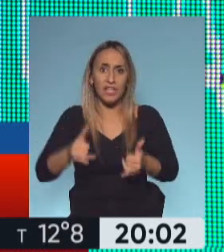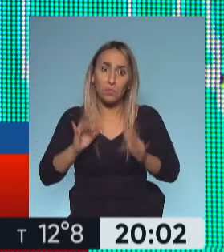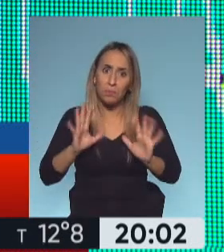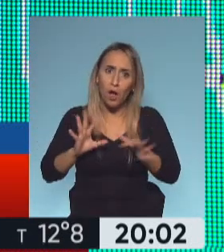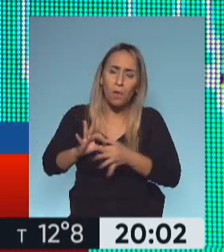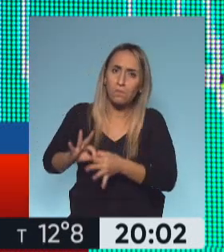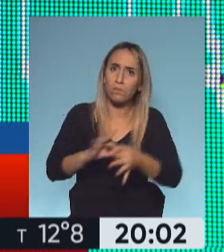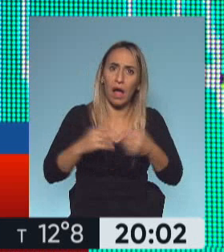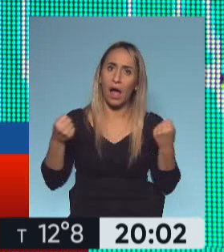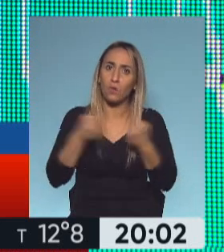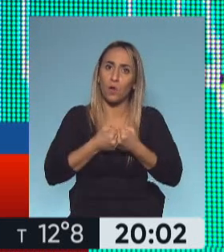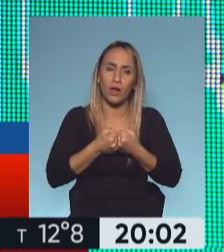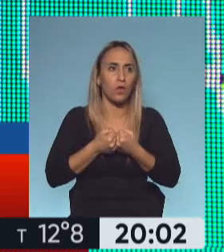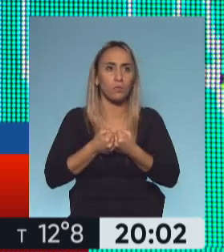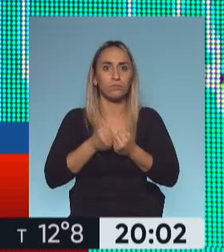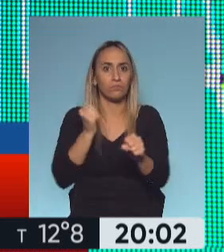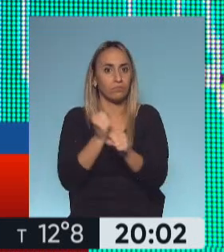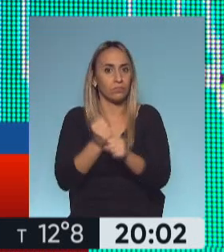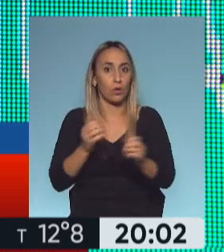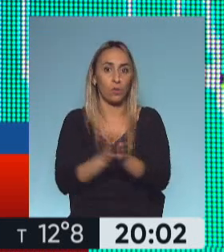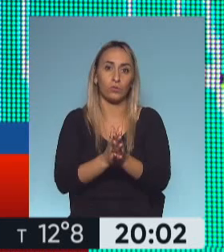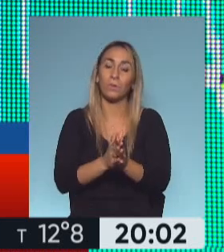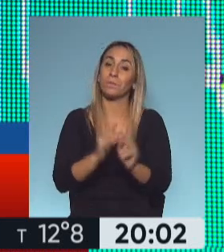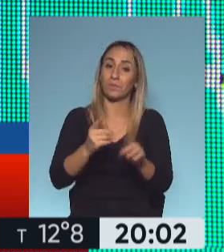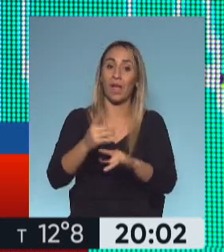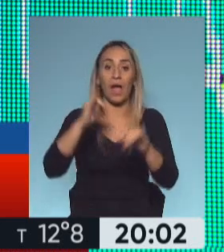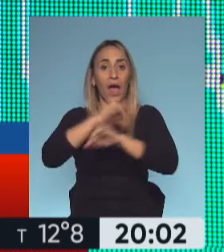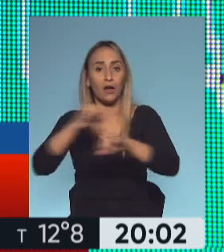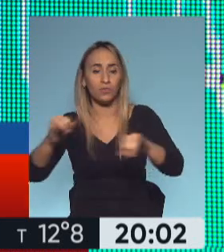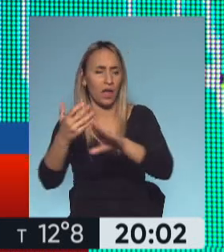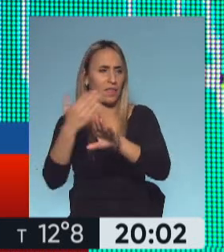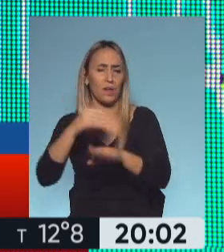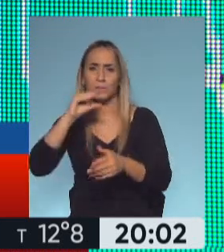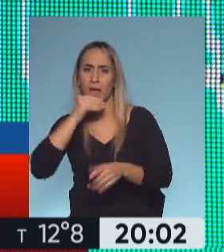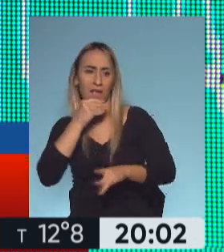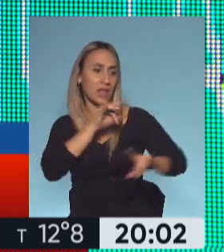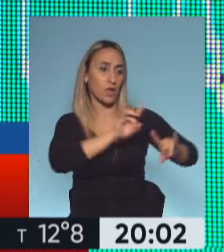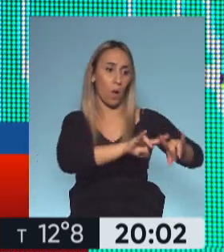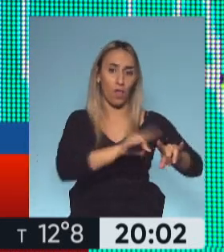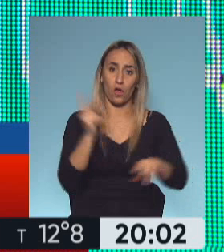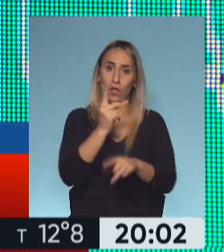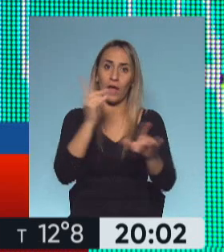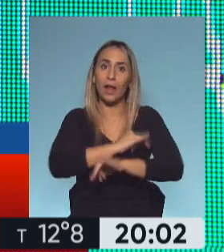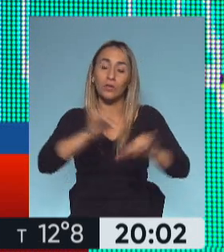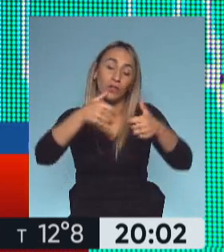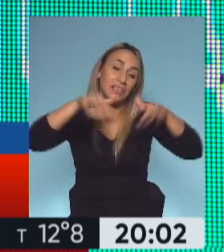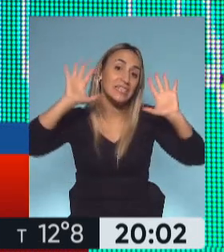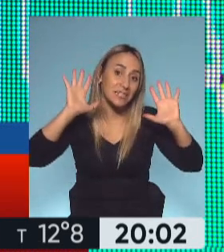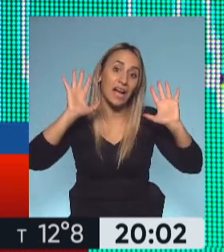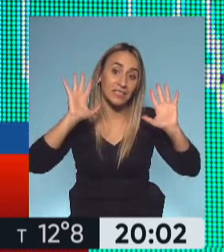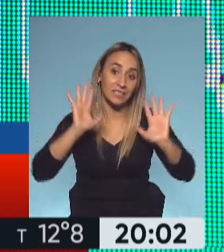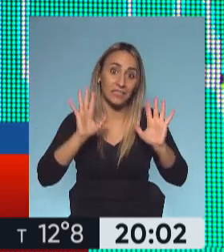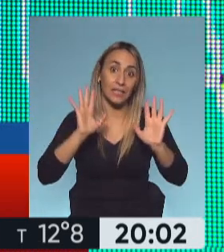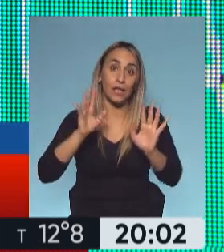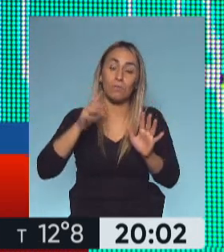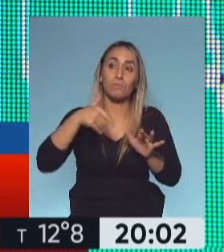aquí en adelante. Yo siempre digo que salíamos de ver este anuncio, estaba en Massa y estaba un Guado de Pedro anunciando posiblemente algunas de las cuestiones